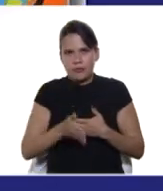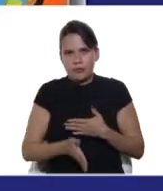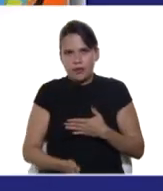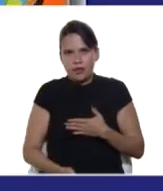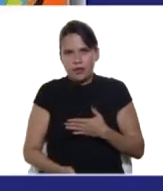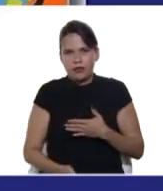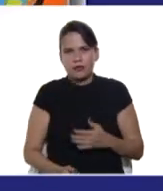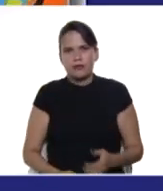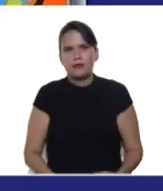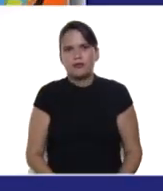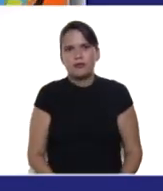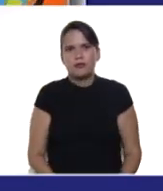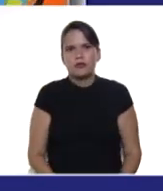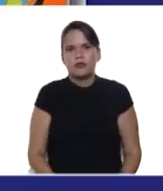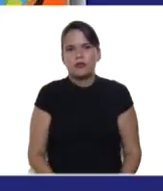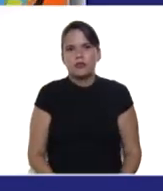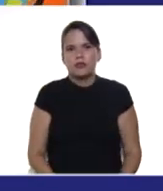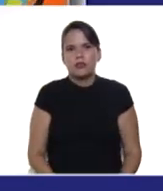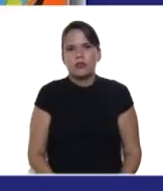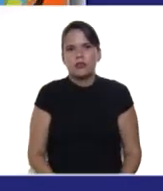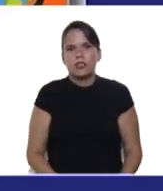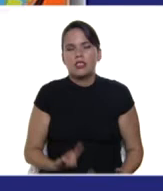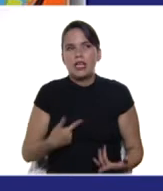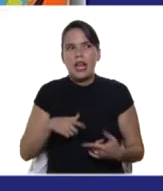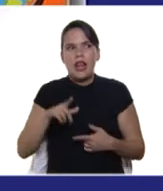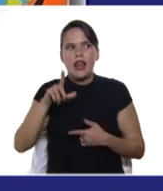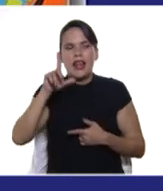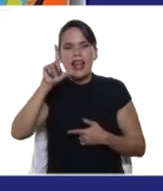Greenwich y mide las latitudes.